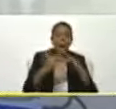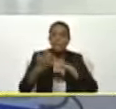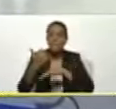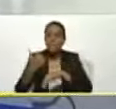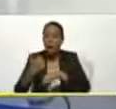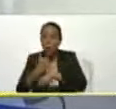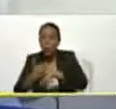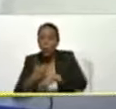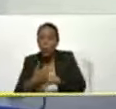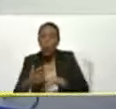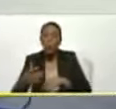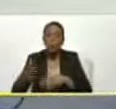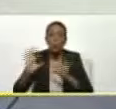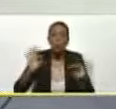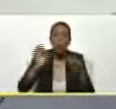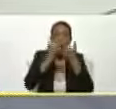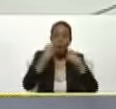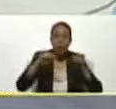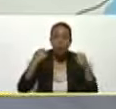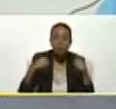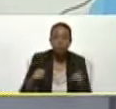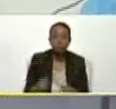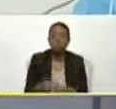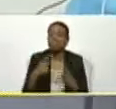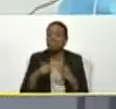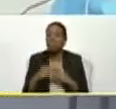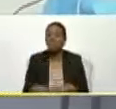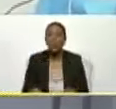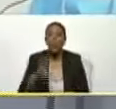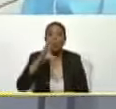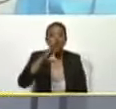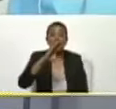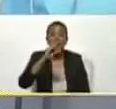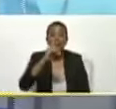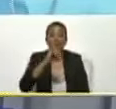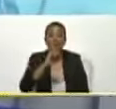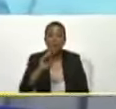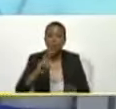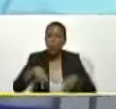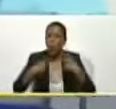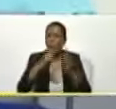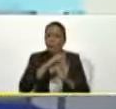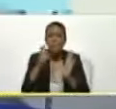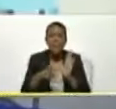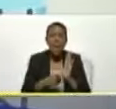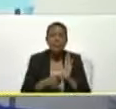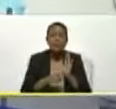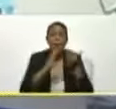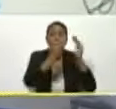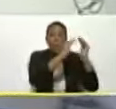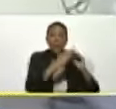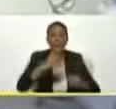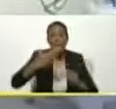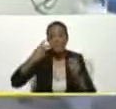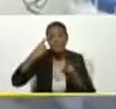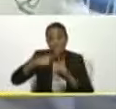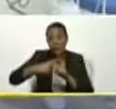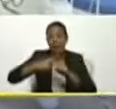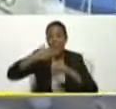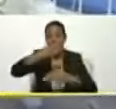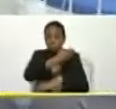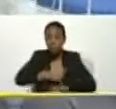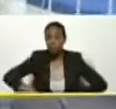cdi y la sala de rehabilitación integral un cdi completamente rehabilitado con las bricom miles que nos va a permitir